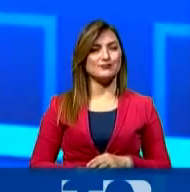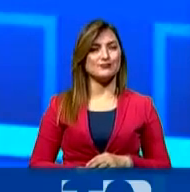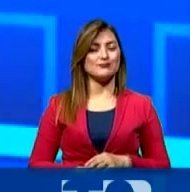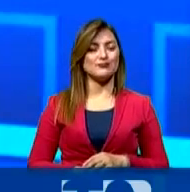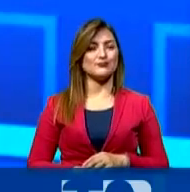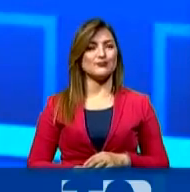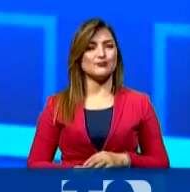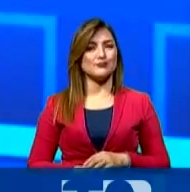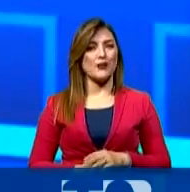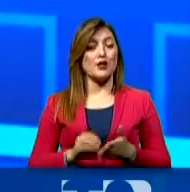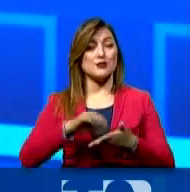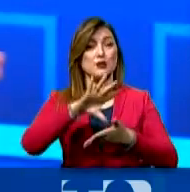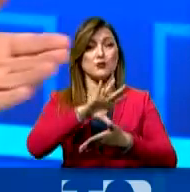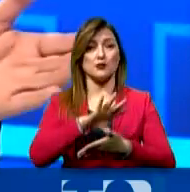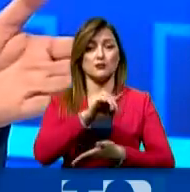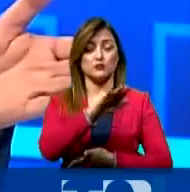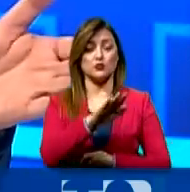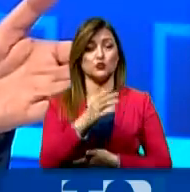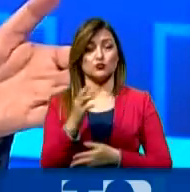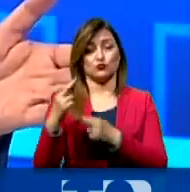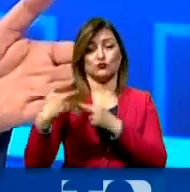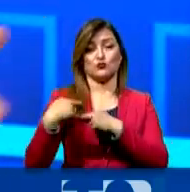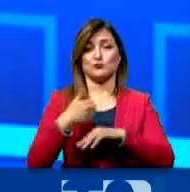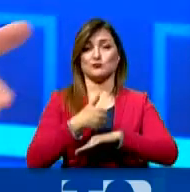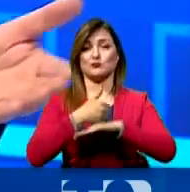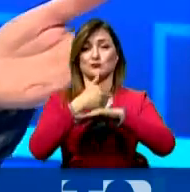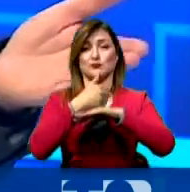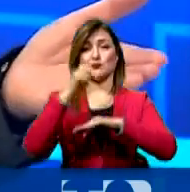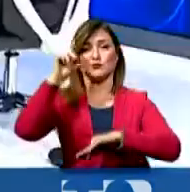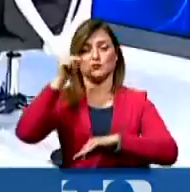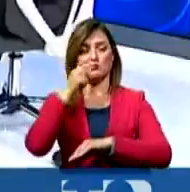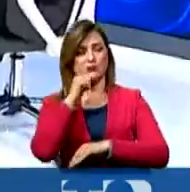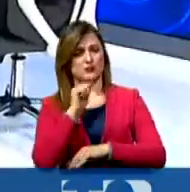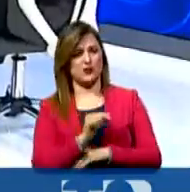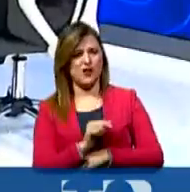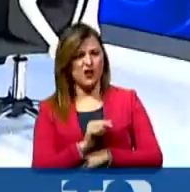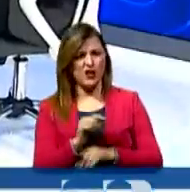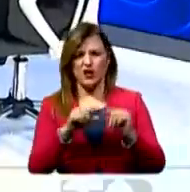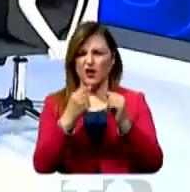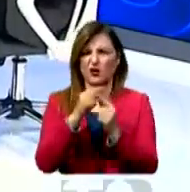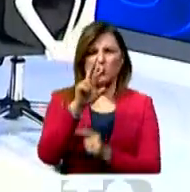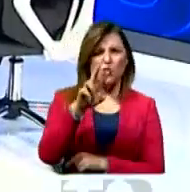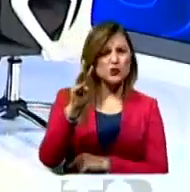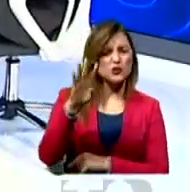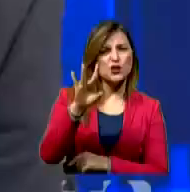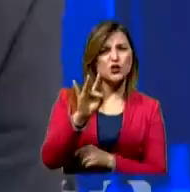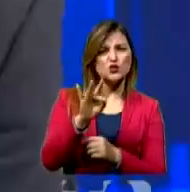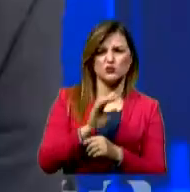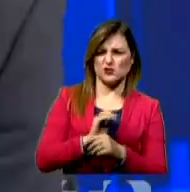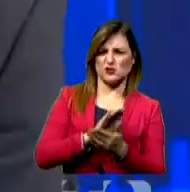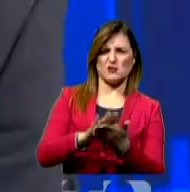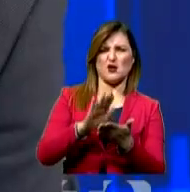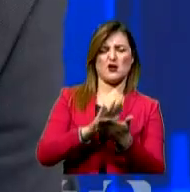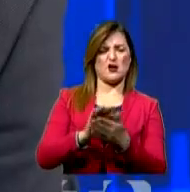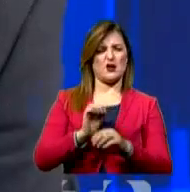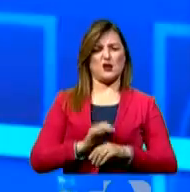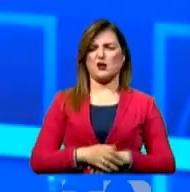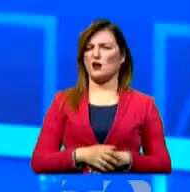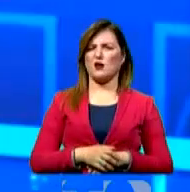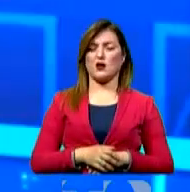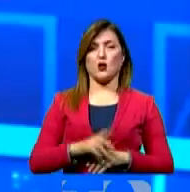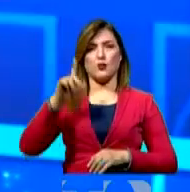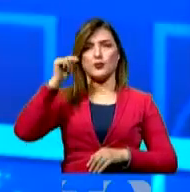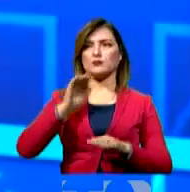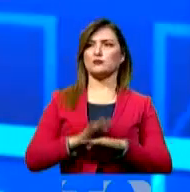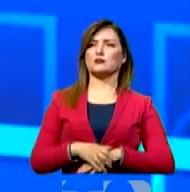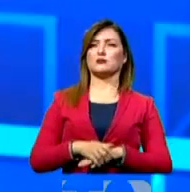tiene el Parlamento, un gobierno no puede quedarse impávido, igual que pasa con otros actores políticos y sociales. ¿Cuál es el mecanismo que están buscando? A ver,